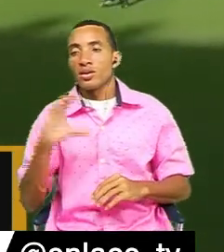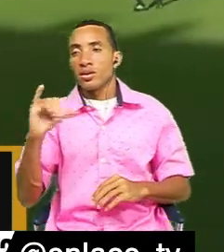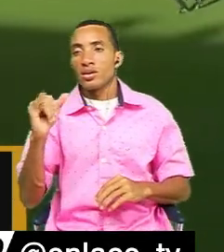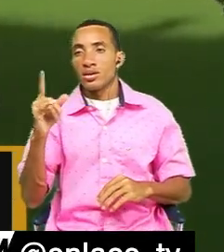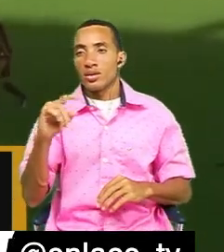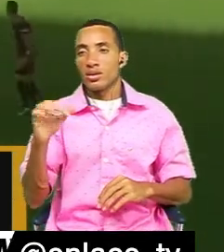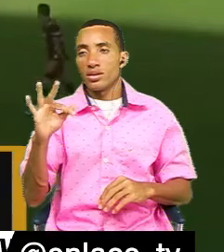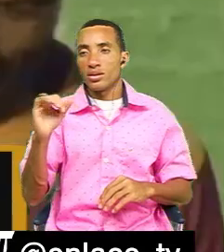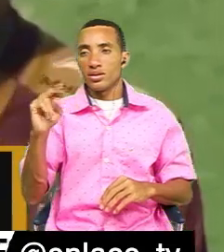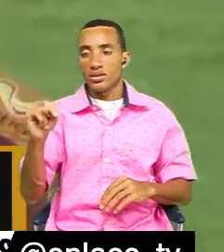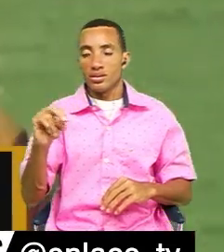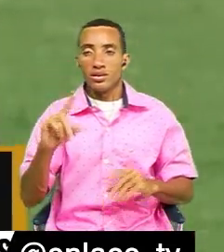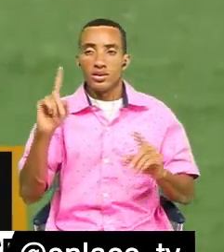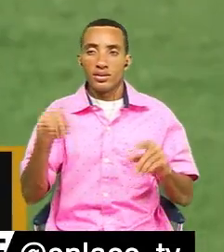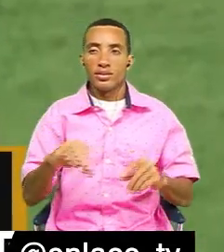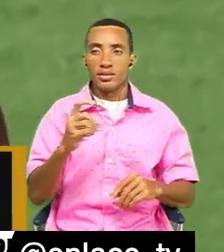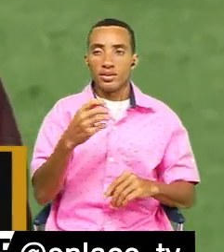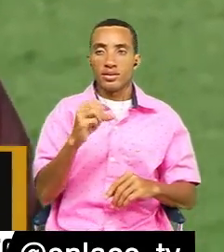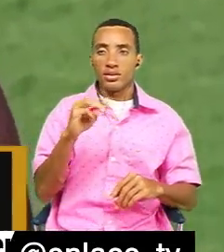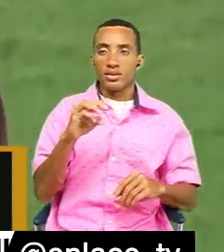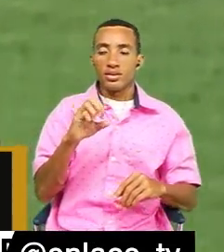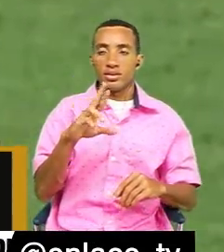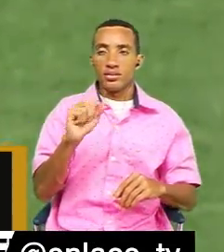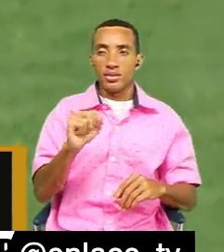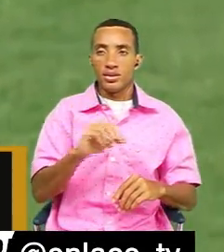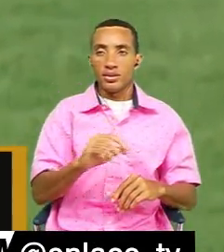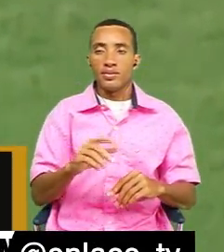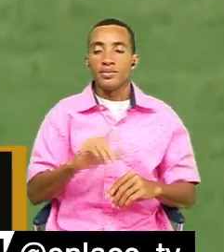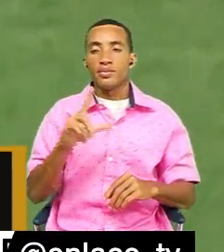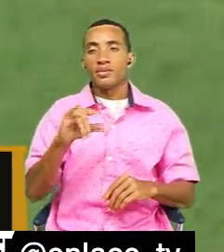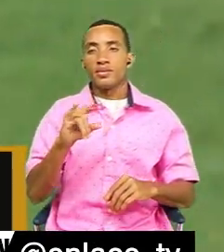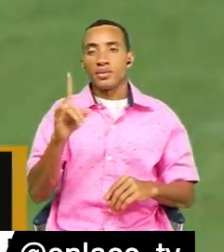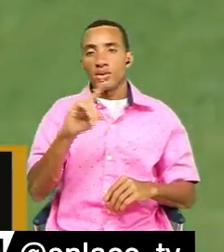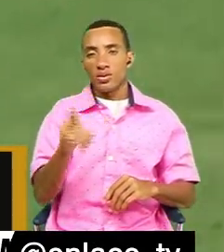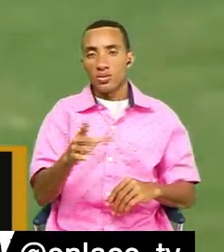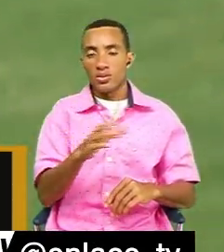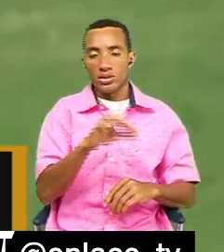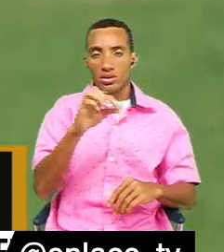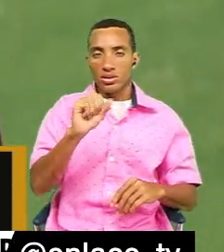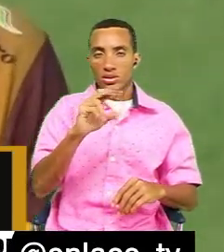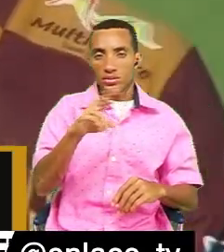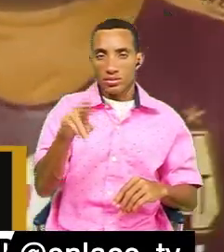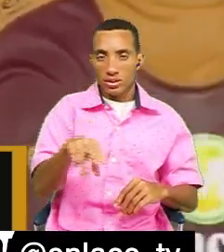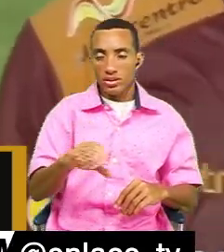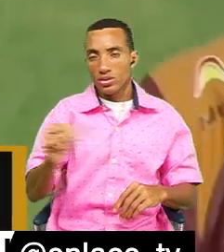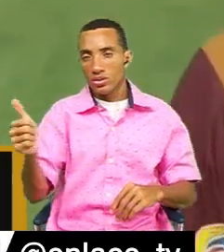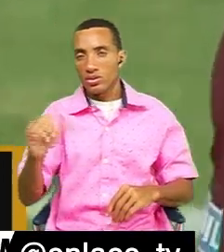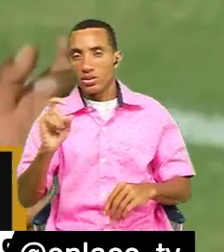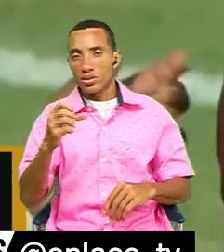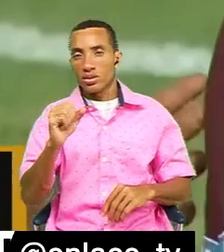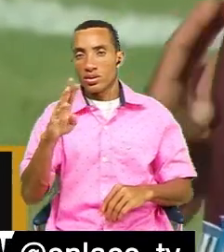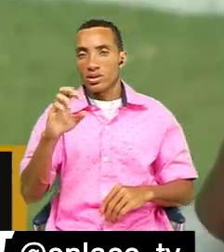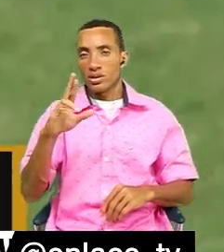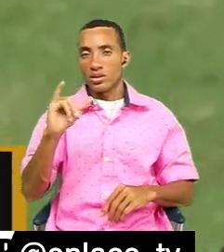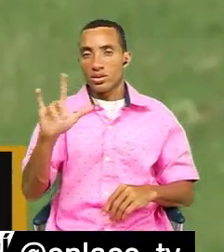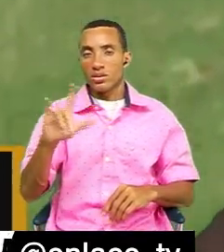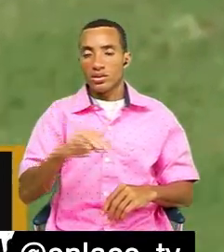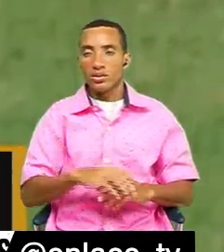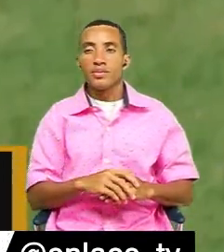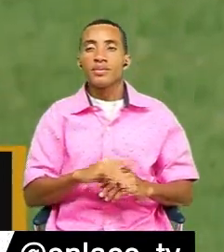su parte, en la zona medular Gamero puso a Luis Paz junto al panameño Gabriel Gómez. Luego incluyó en el sector del campo vallecaucano